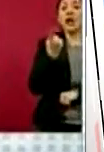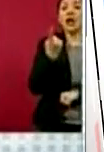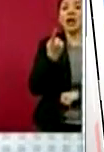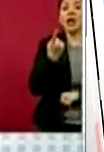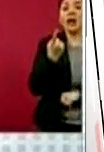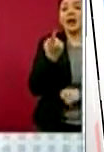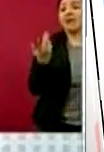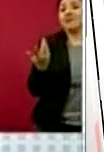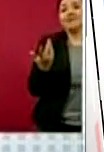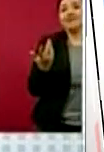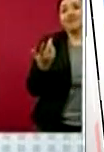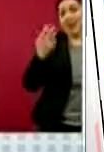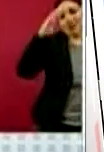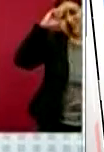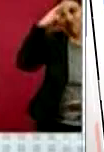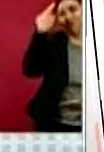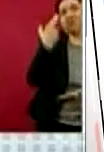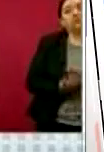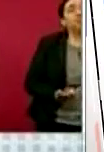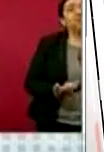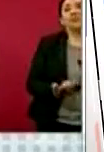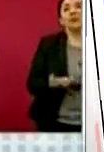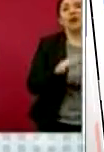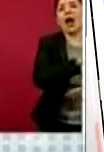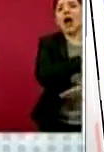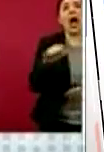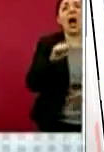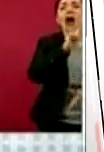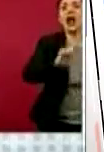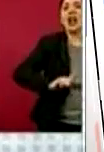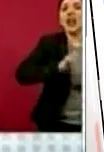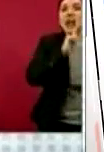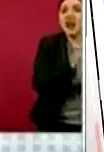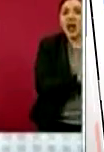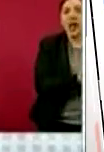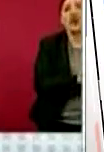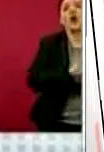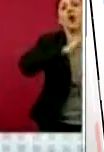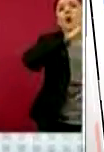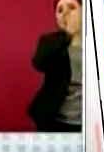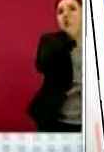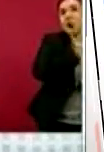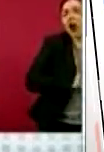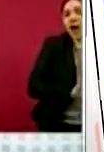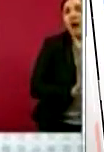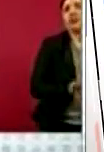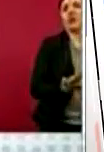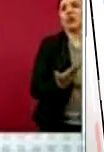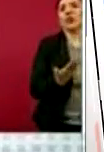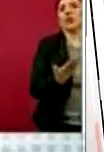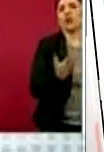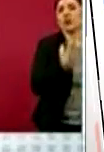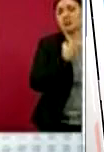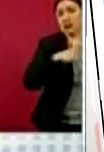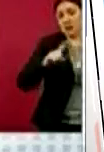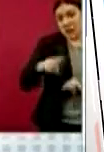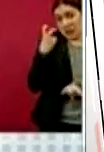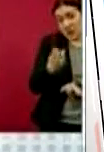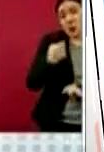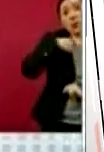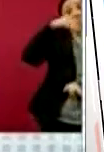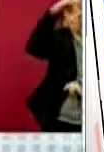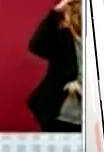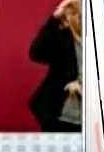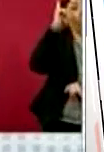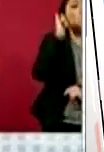Panamá. La canciller de Panamá, hay que recordarlo, en la última reunión de CELAC aquí en México, fue